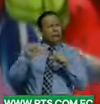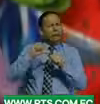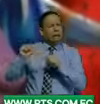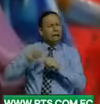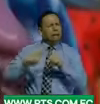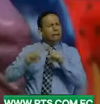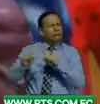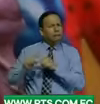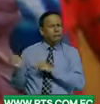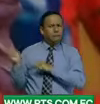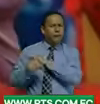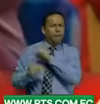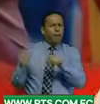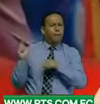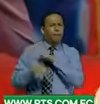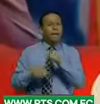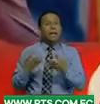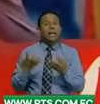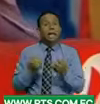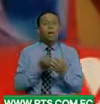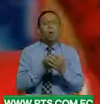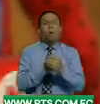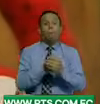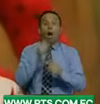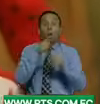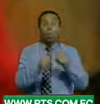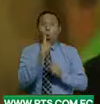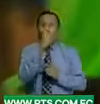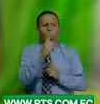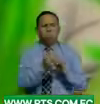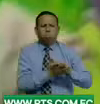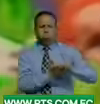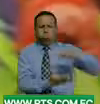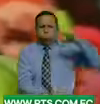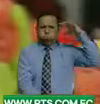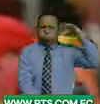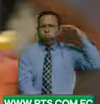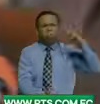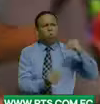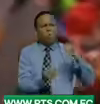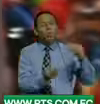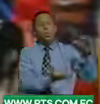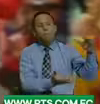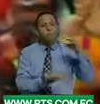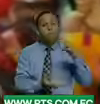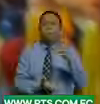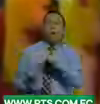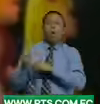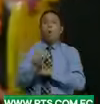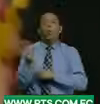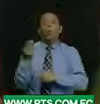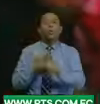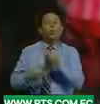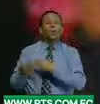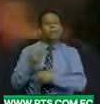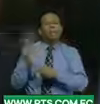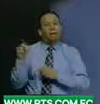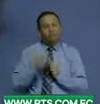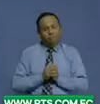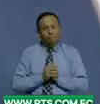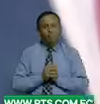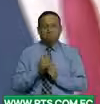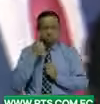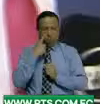Guayaquil, otros que llegan a comprar al por mayor para llevar a otras ciudades. Mientras vamos a continuar realizando